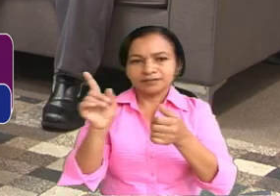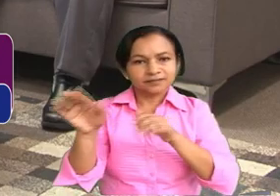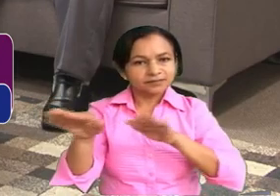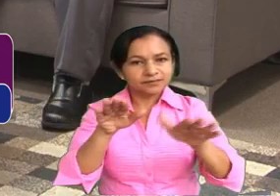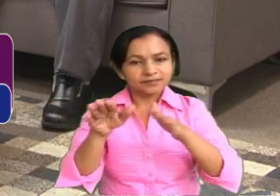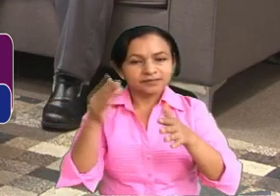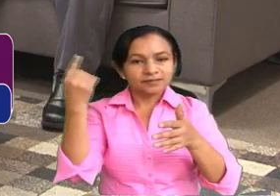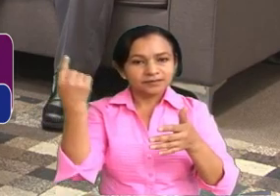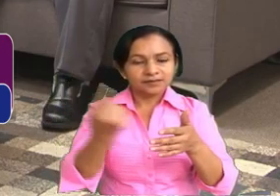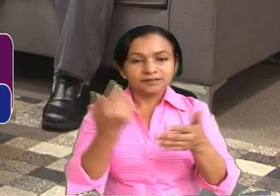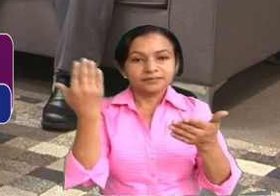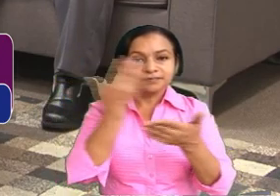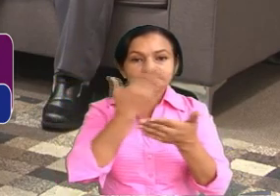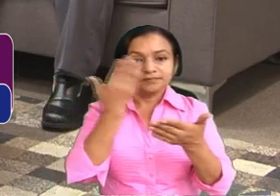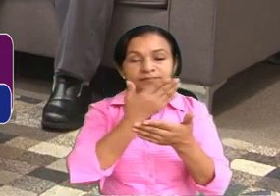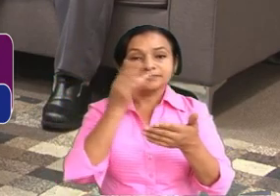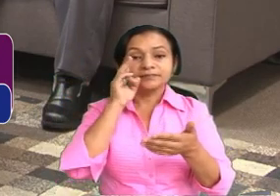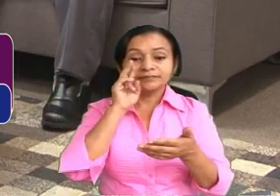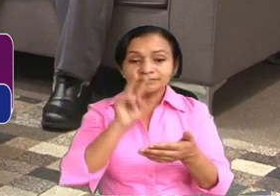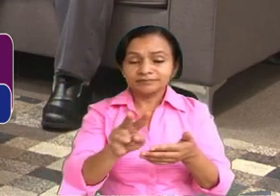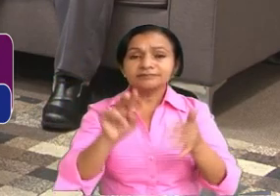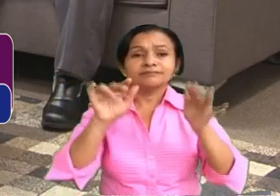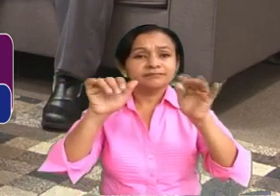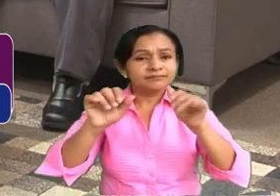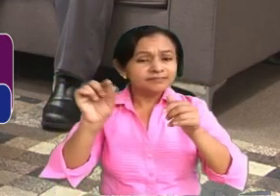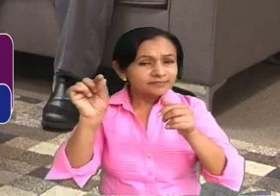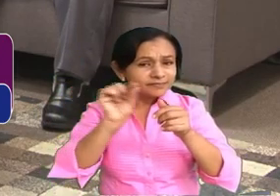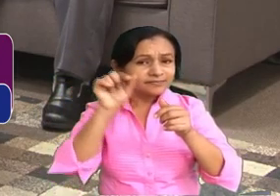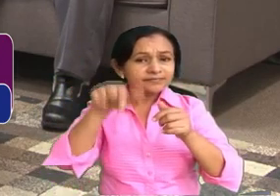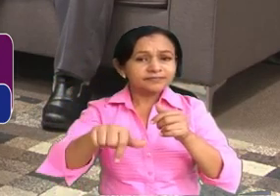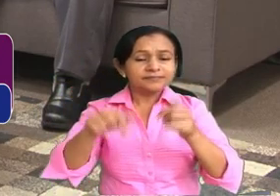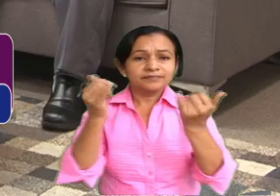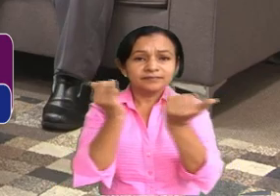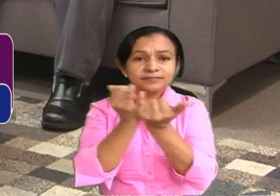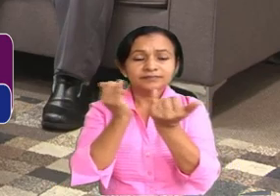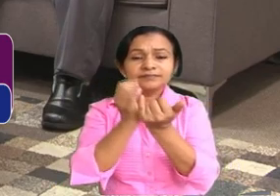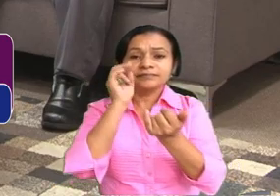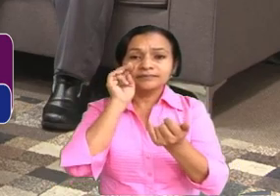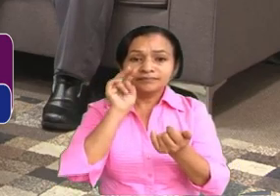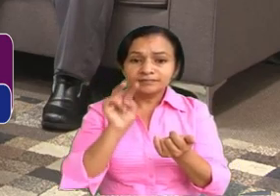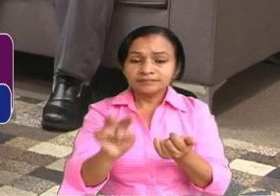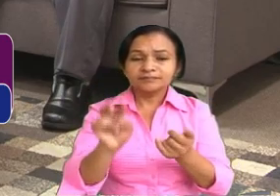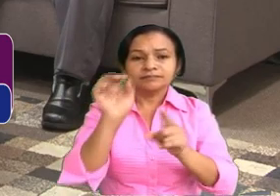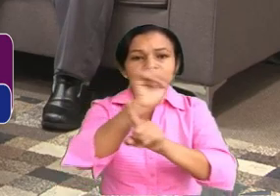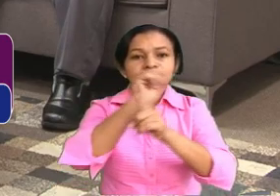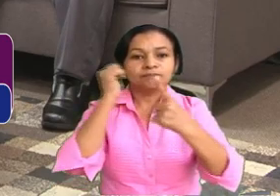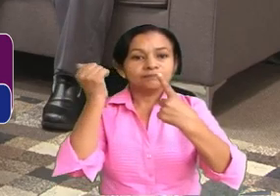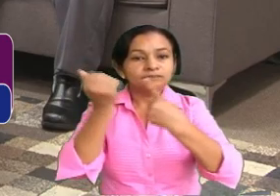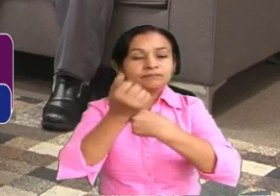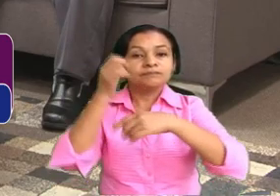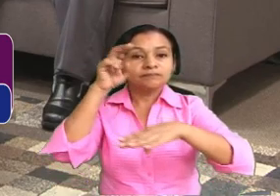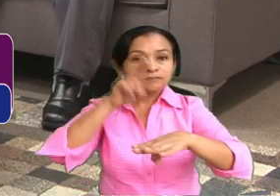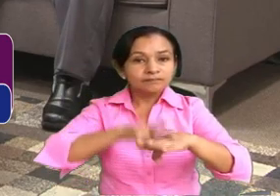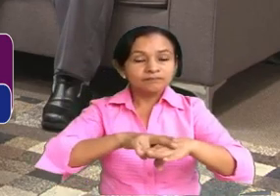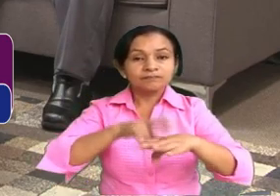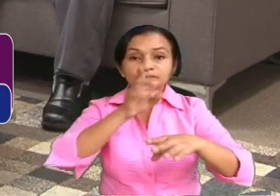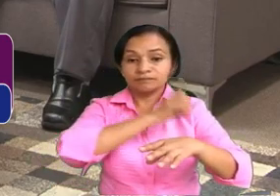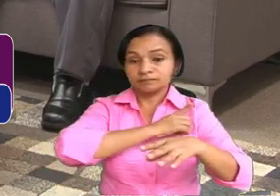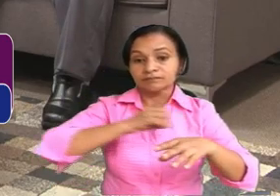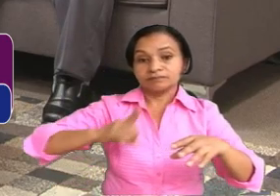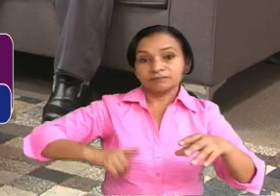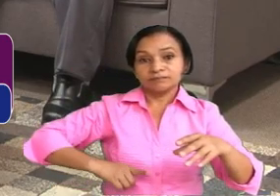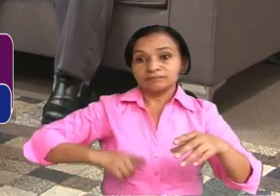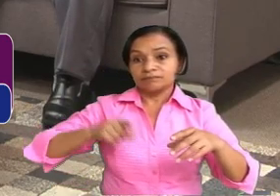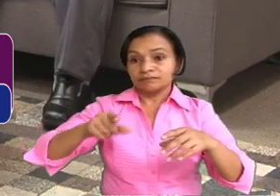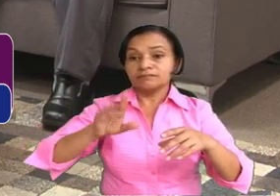vinieron a estudiar aquí. Eso lo vemos aquí. Lo vemos aquí en la asamblea, entre los diputados, cuando